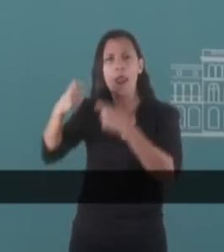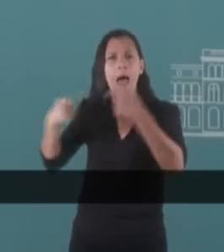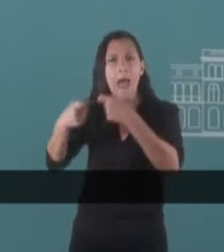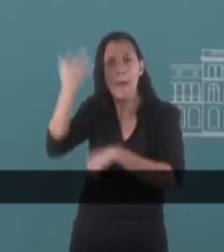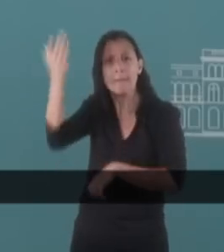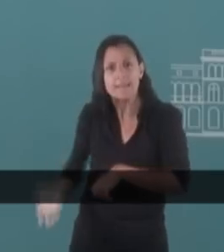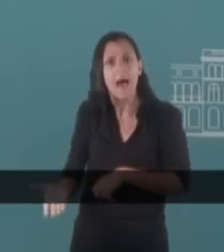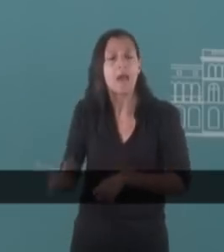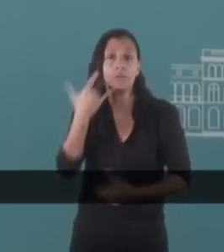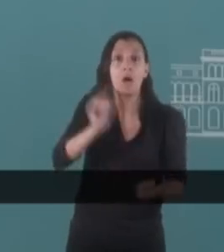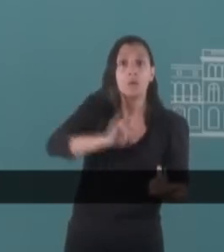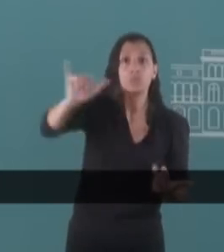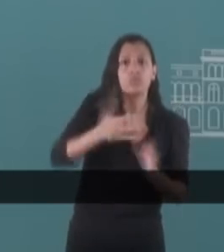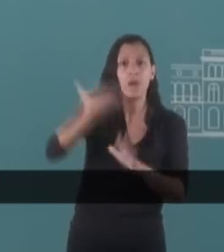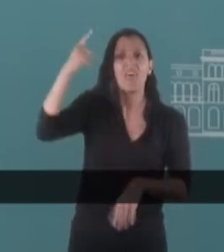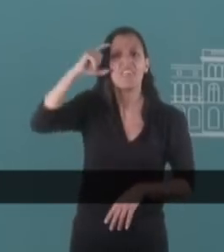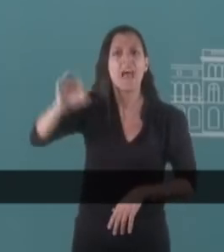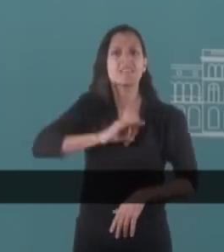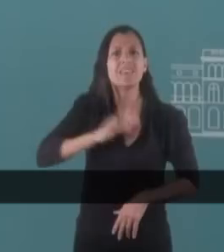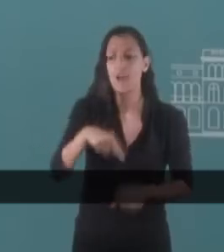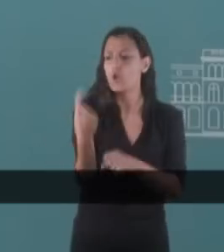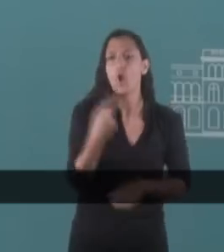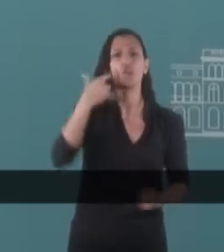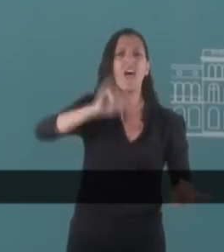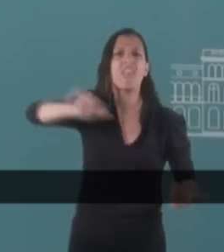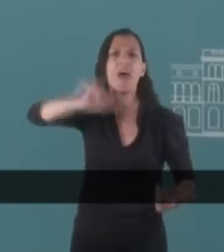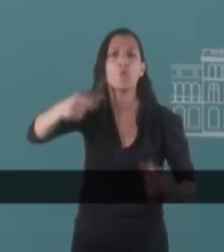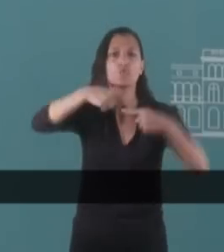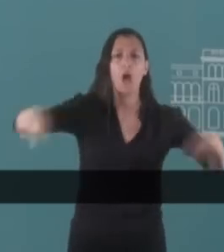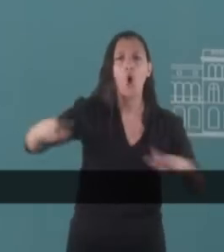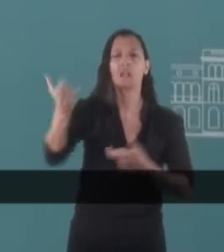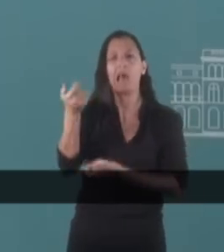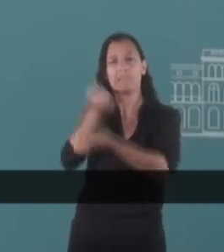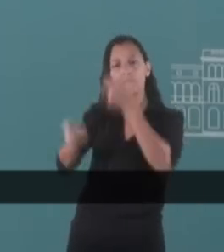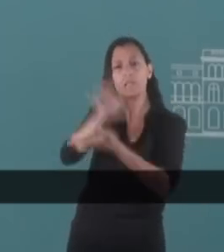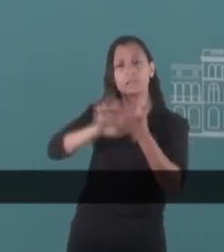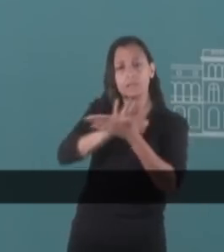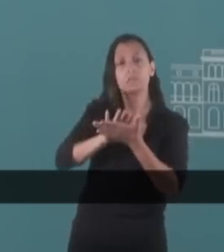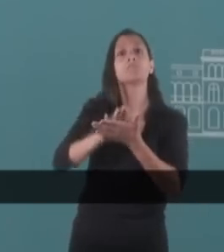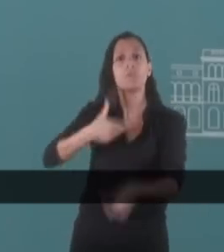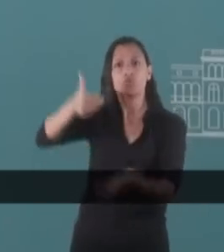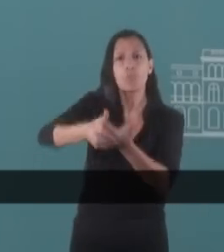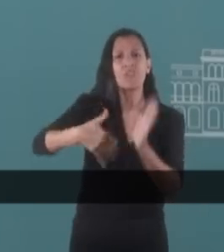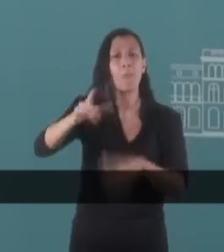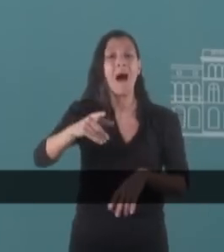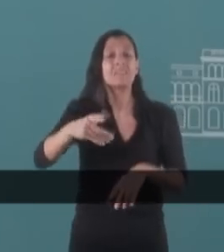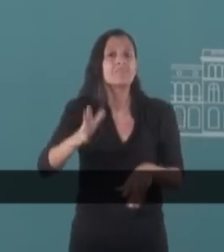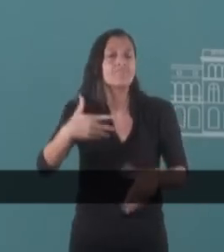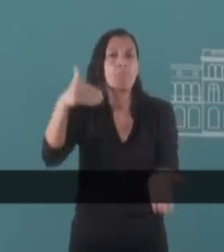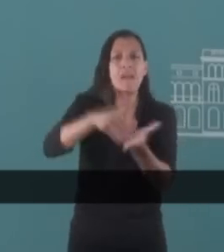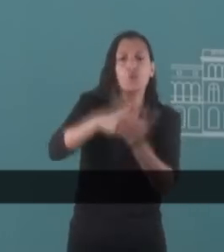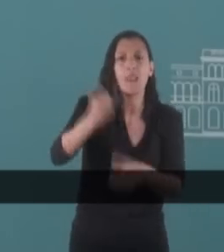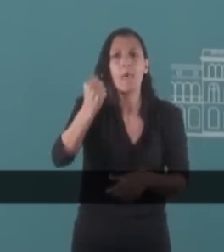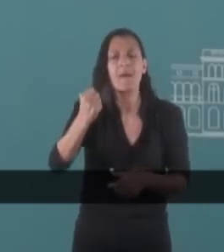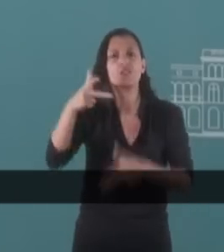que venimos denunciando hace más de 10 años que tenía concesiones truchas, que recibió subsidios por más de 1.500 millones de pesos, habla, entre otras